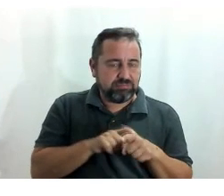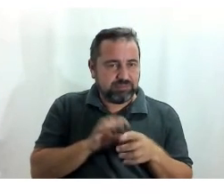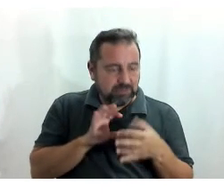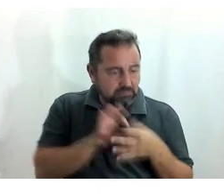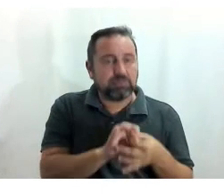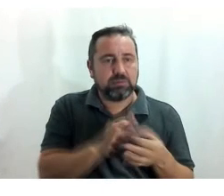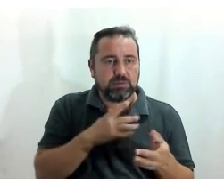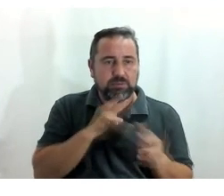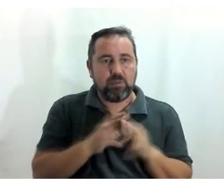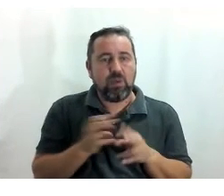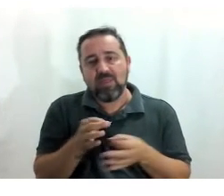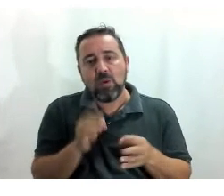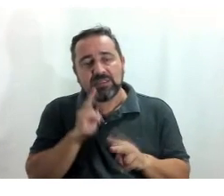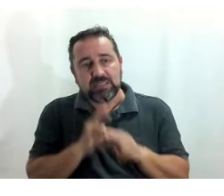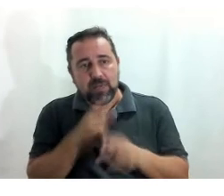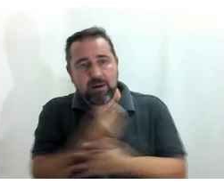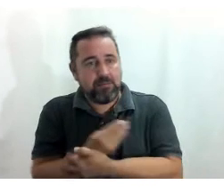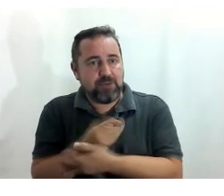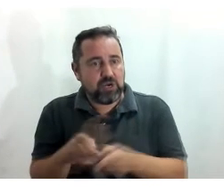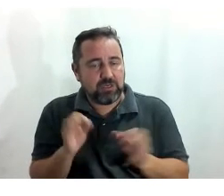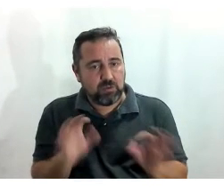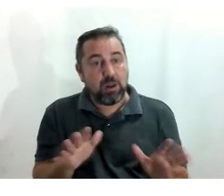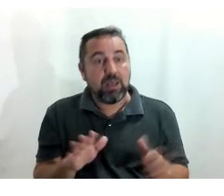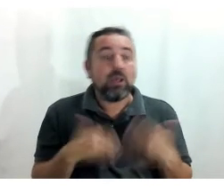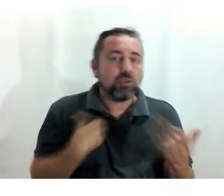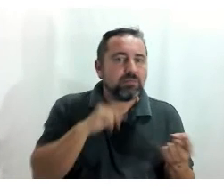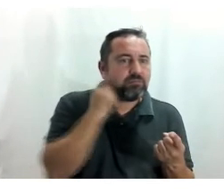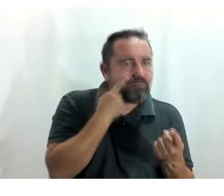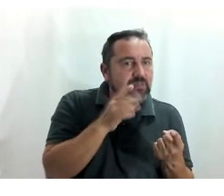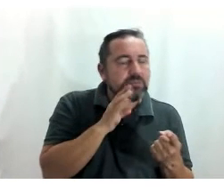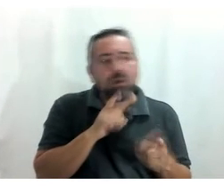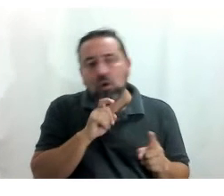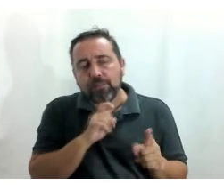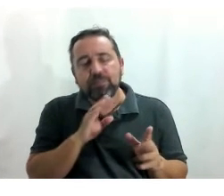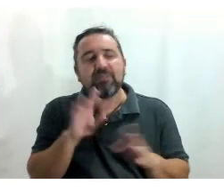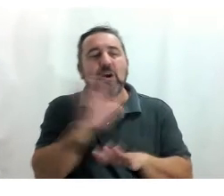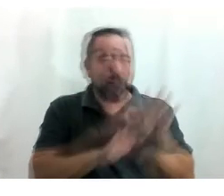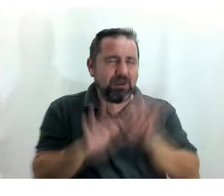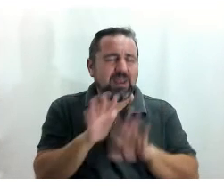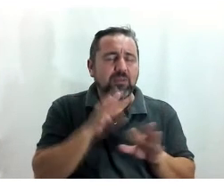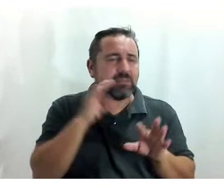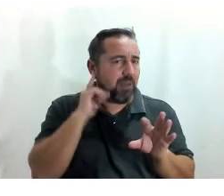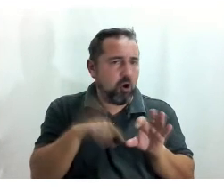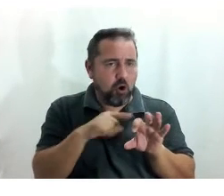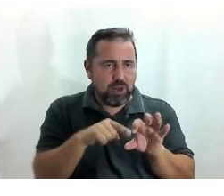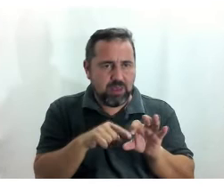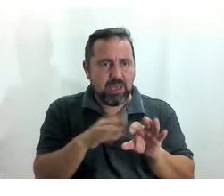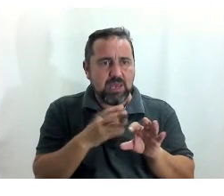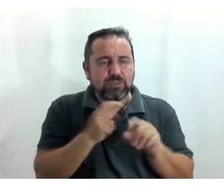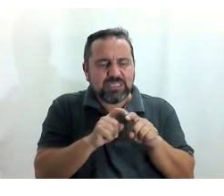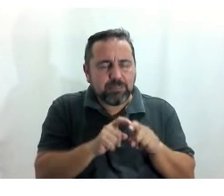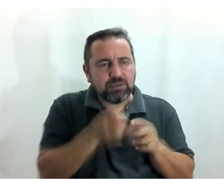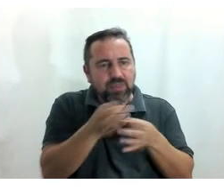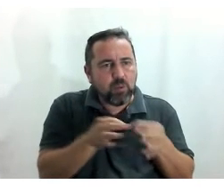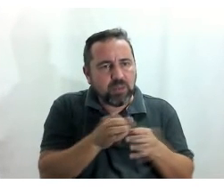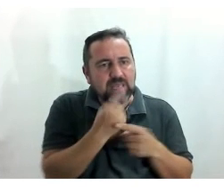embrionarias. Y como he dicho anteriormente, nos encontramos con la complejidad estructural de la cóclea, en lo cual hay que conseguir muchos tipos celulares y